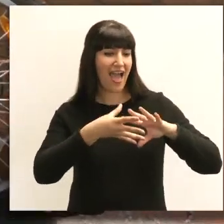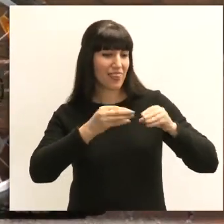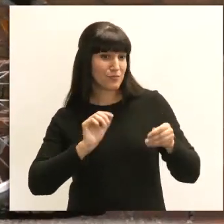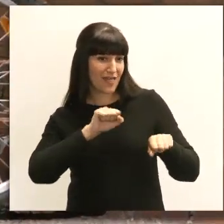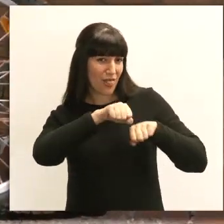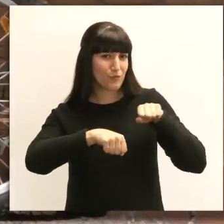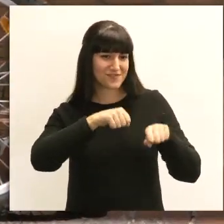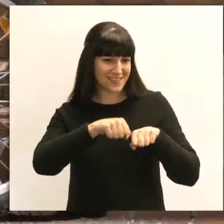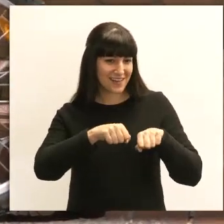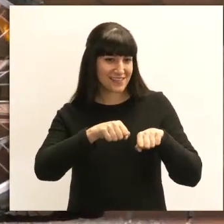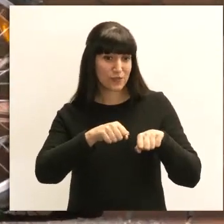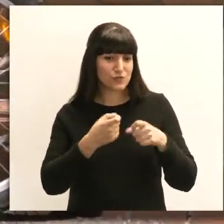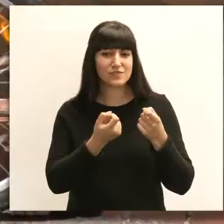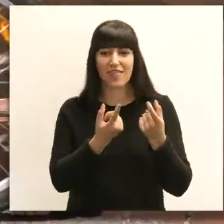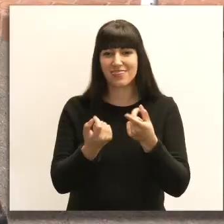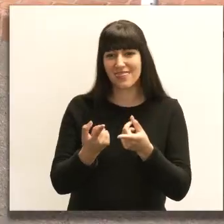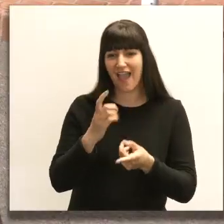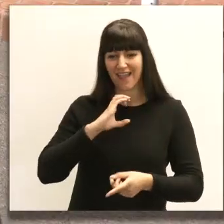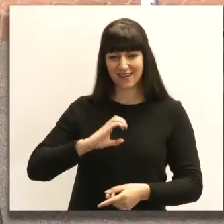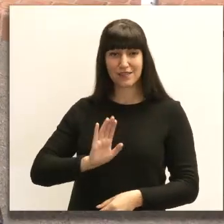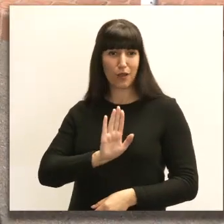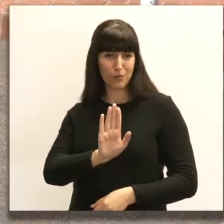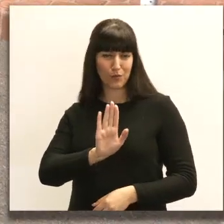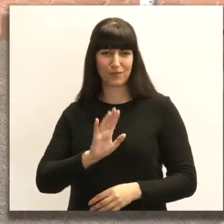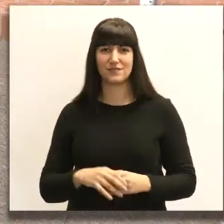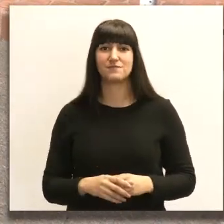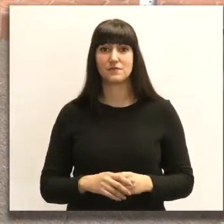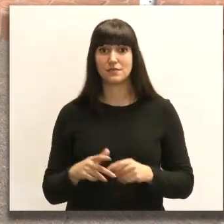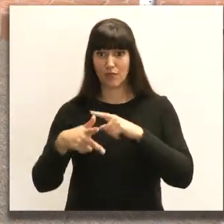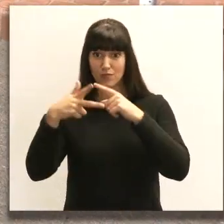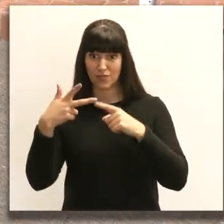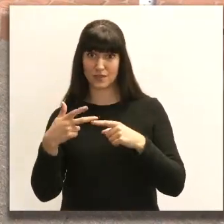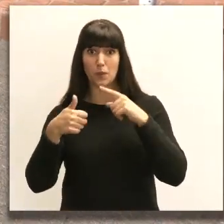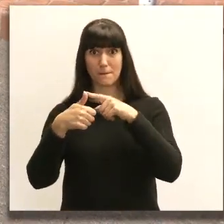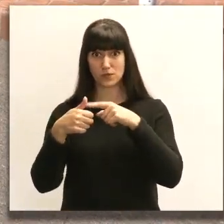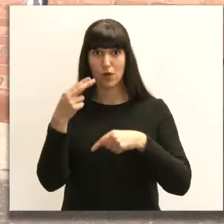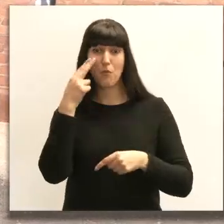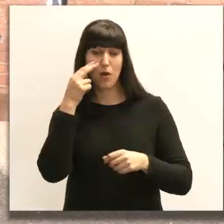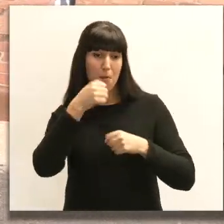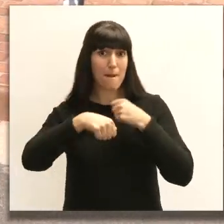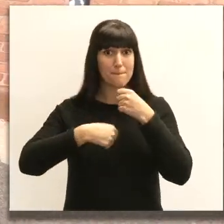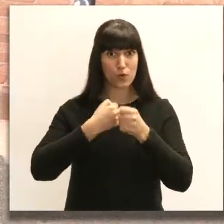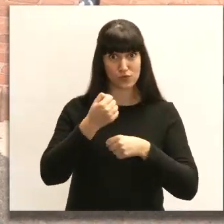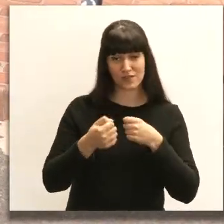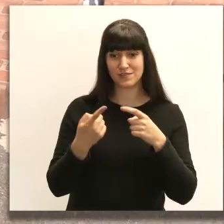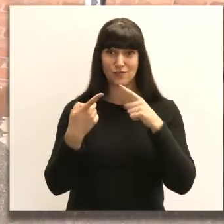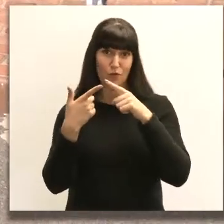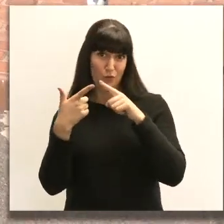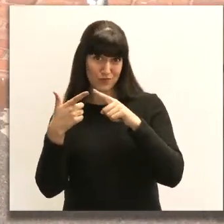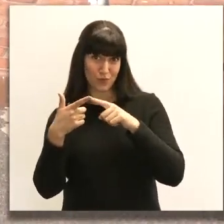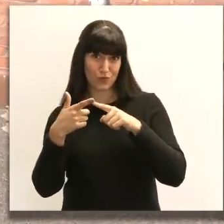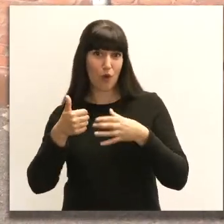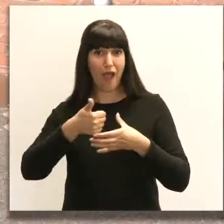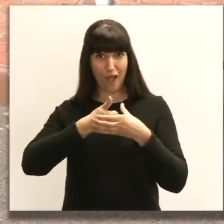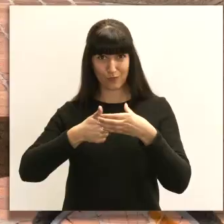que ellos indicaron que podían dar en préstamo. Entonces hay una persona que es motriz, un chico que